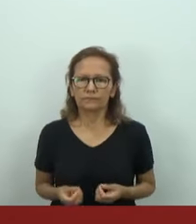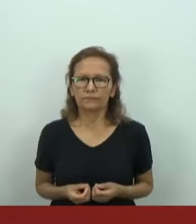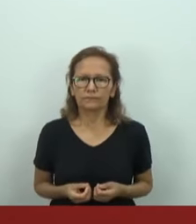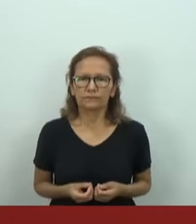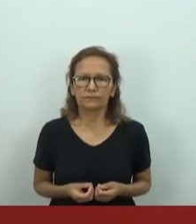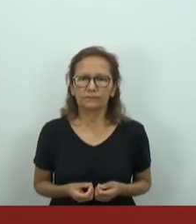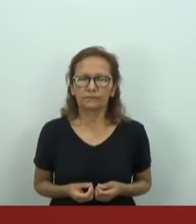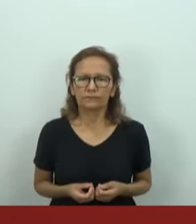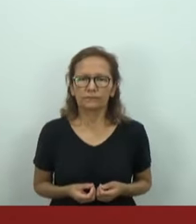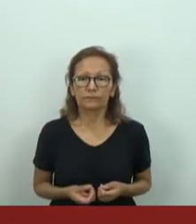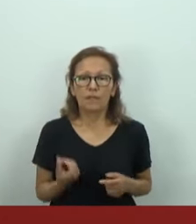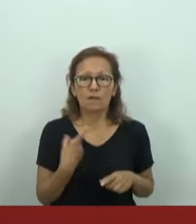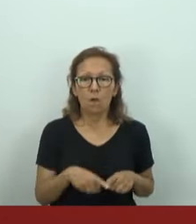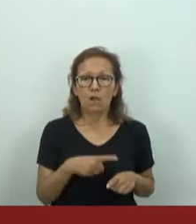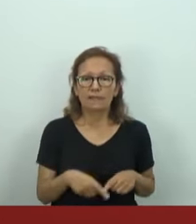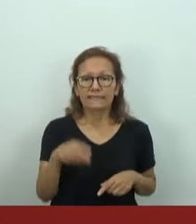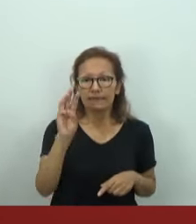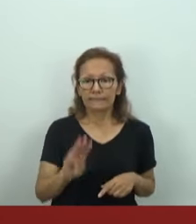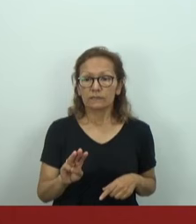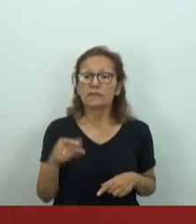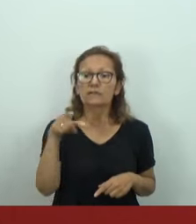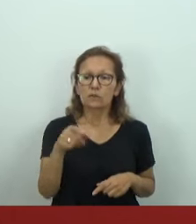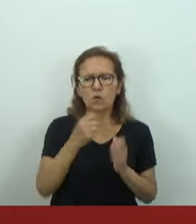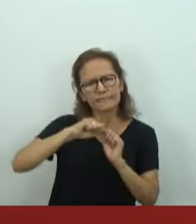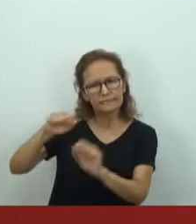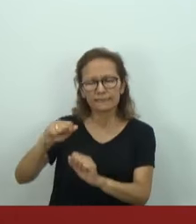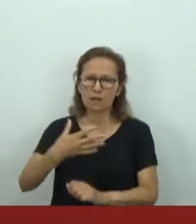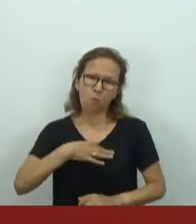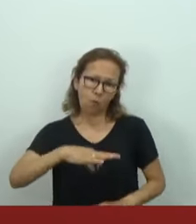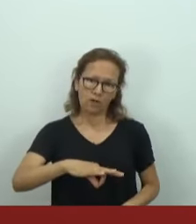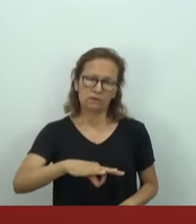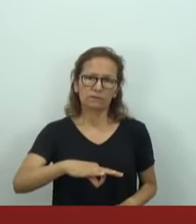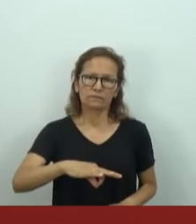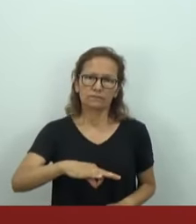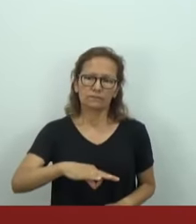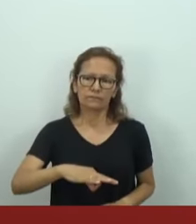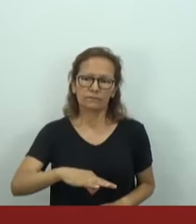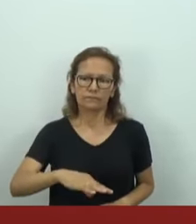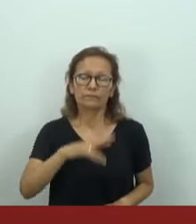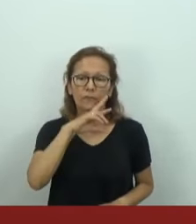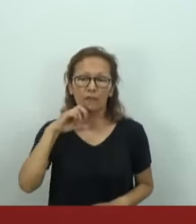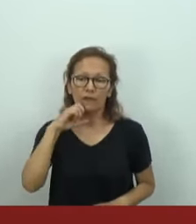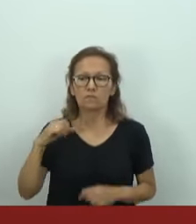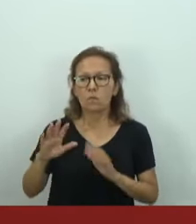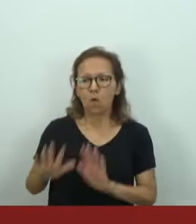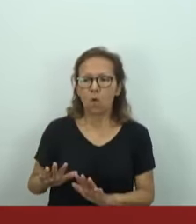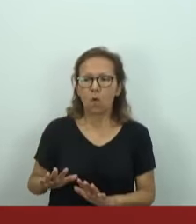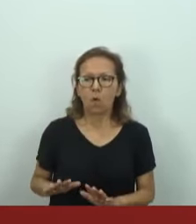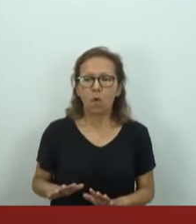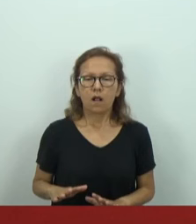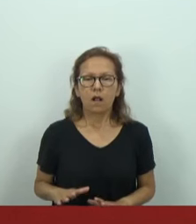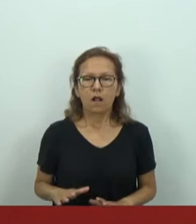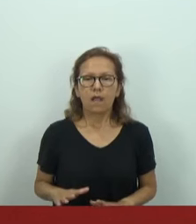Hay tres cosas que puedes rechazar. Aquí dice en Hebreos capítulo 10, 29, que es la persona de